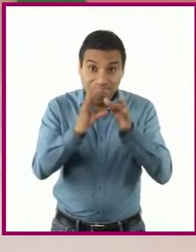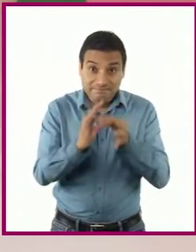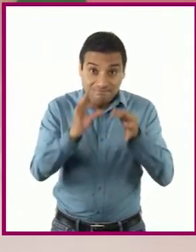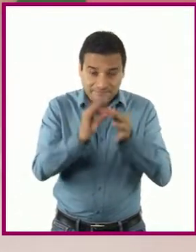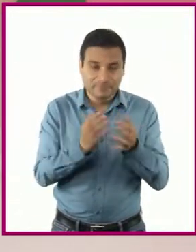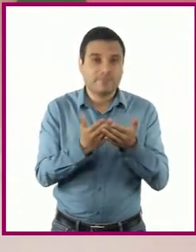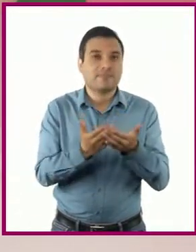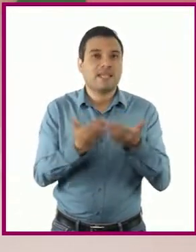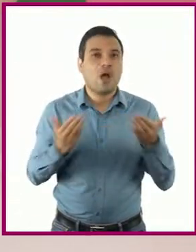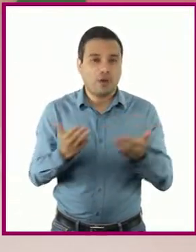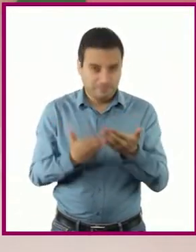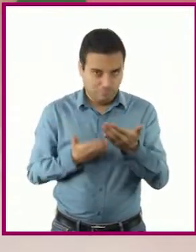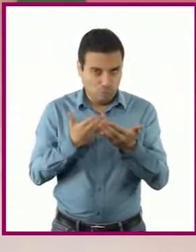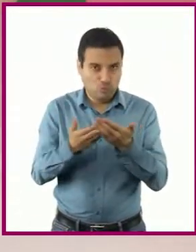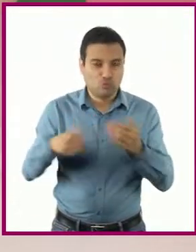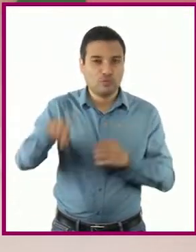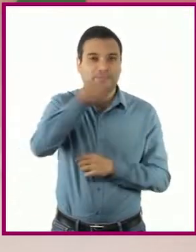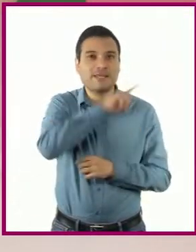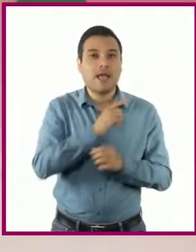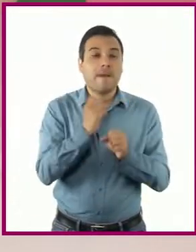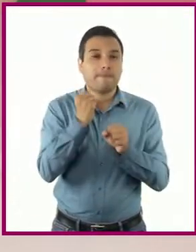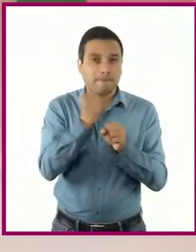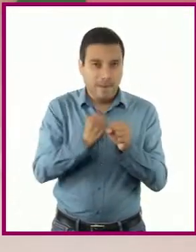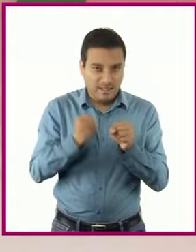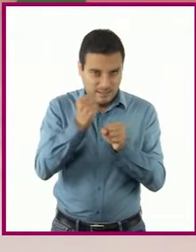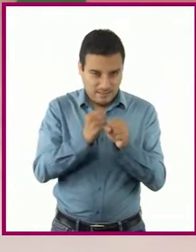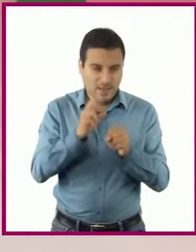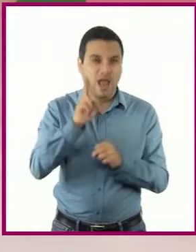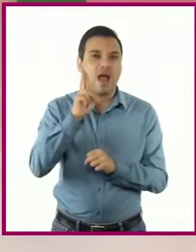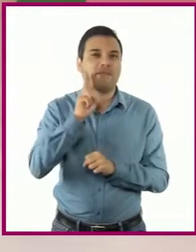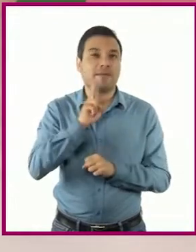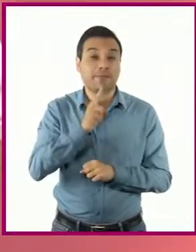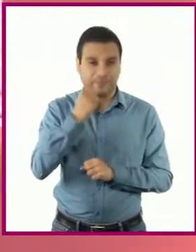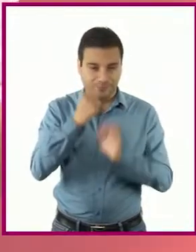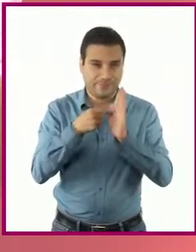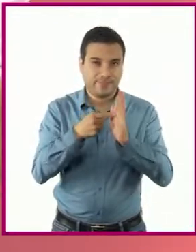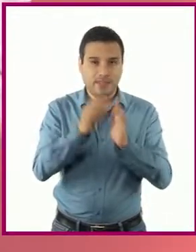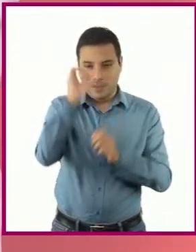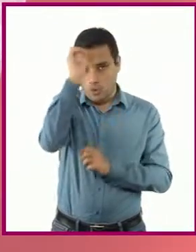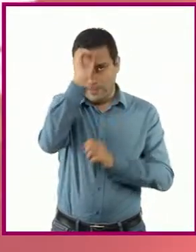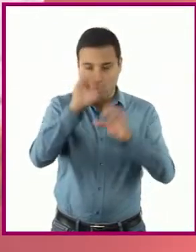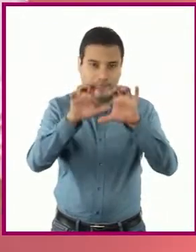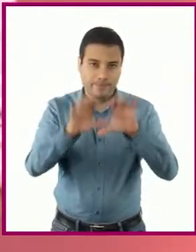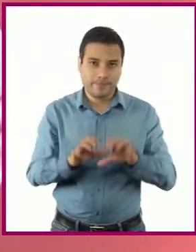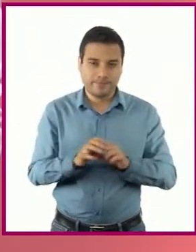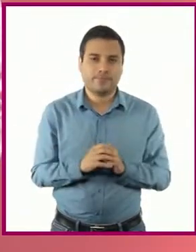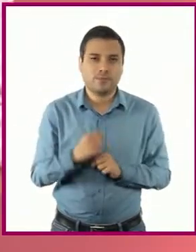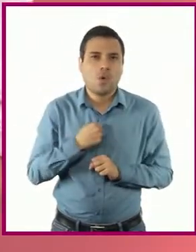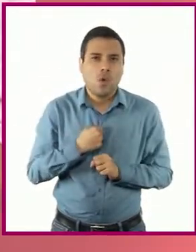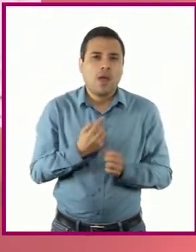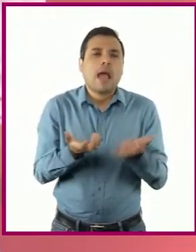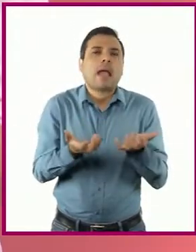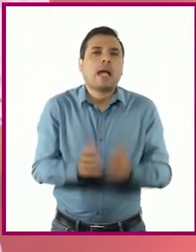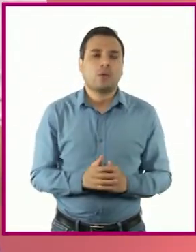que practiquemos ahora con un ejemplo de artículo de opinión. Sí, profesora. ¿Qué hay que hacer?